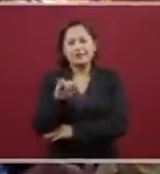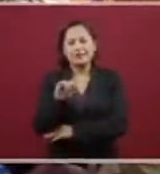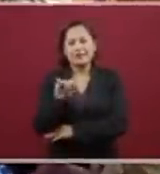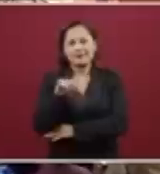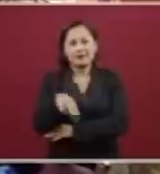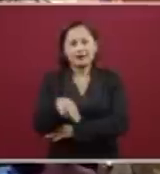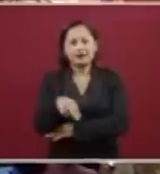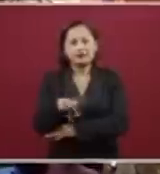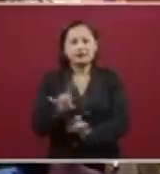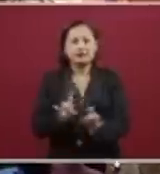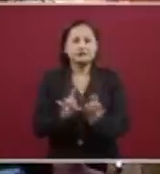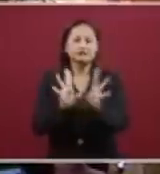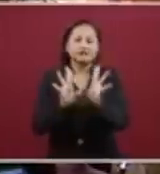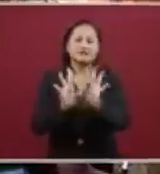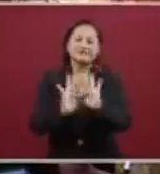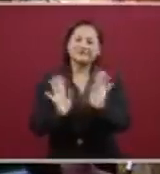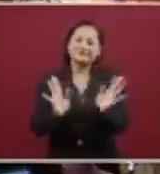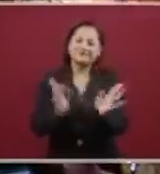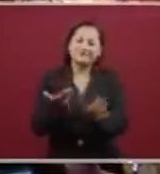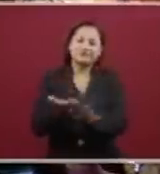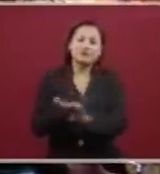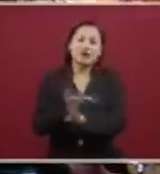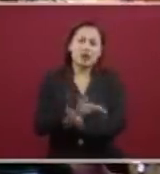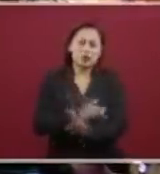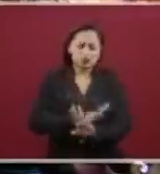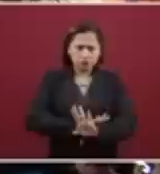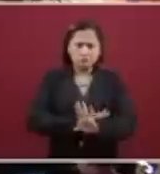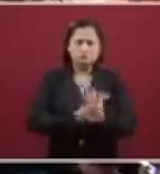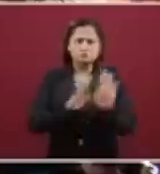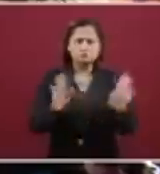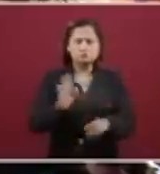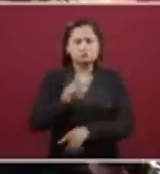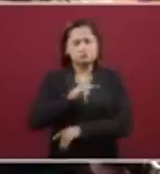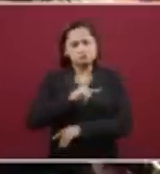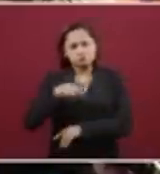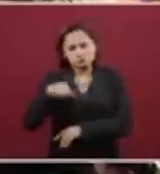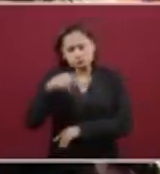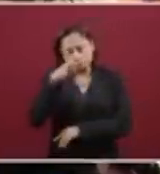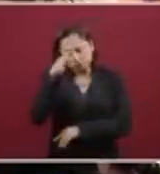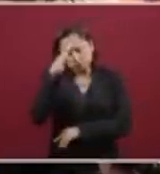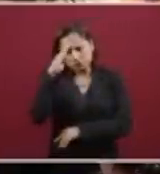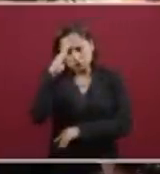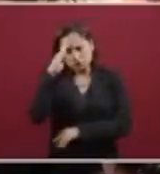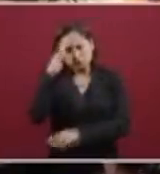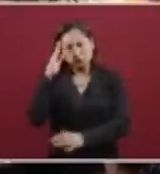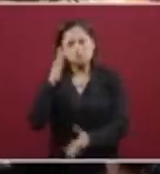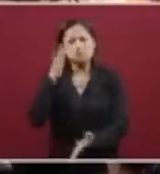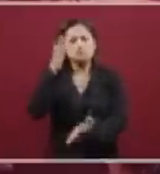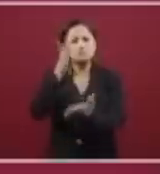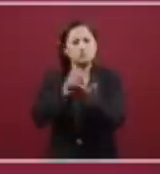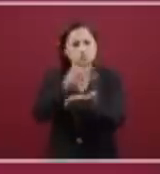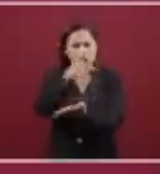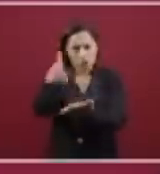ya desde tiempo atrás teníamos pensado visitar minatitlán